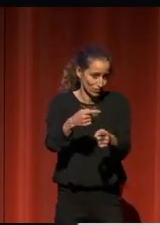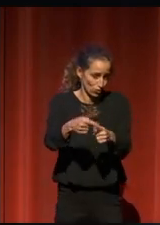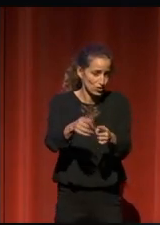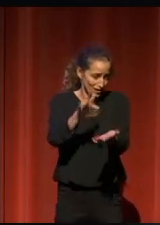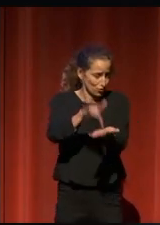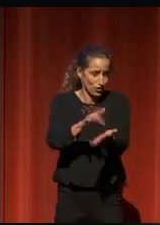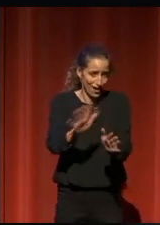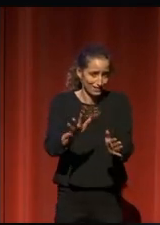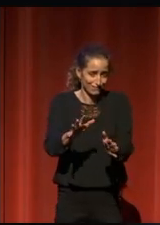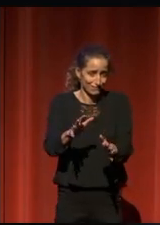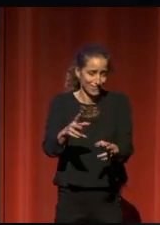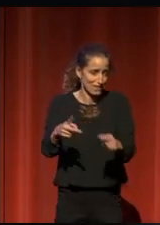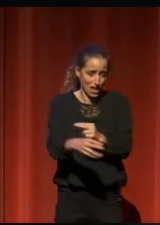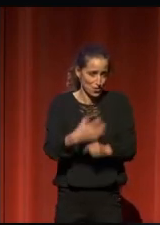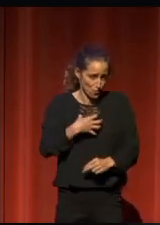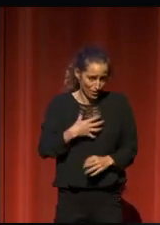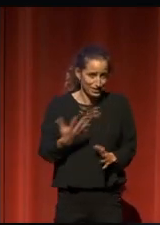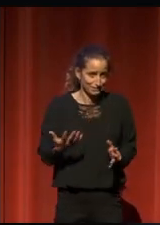Muchos saben aún